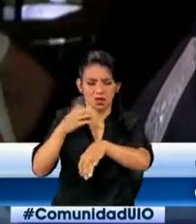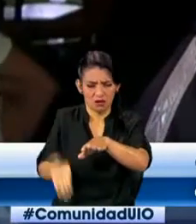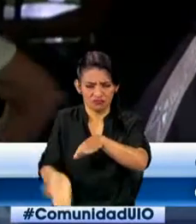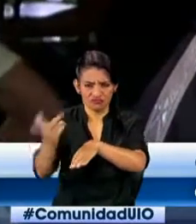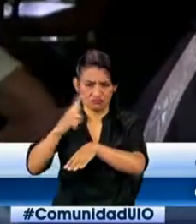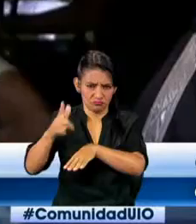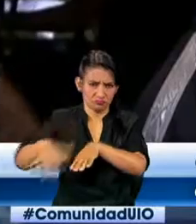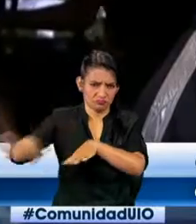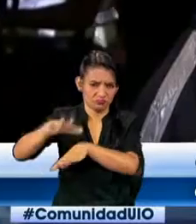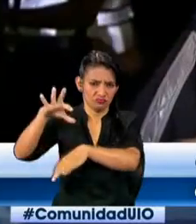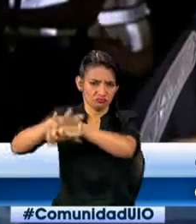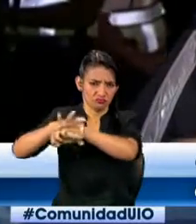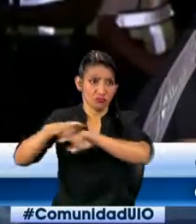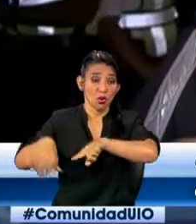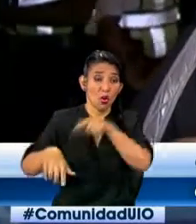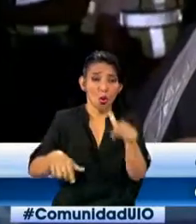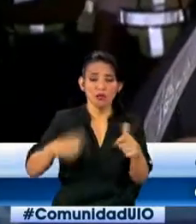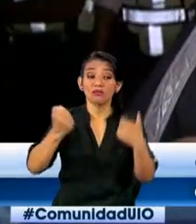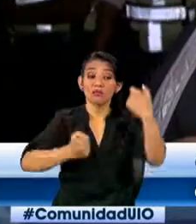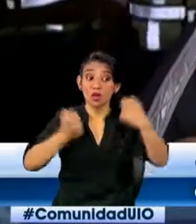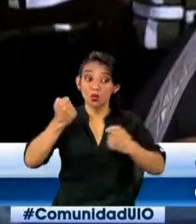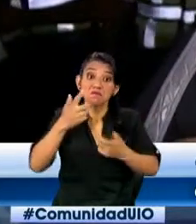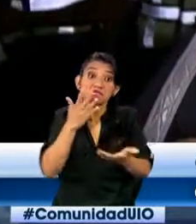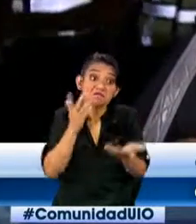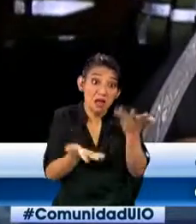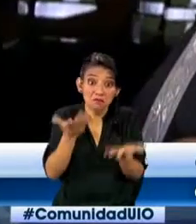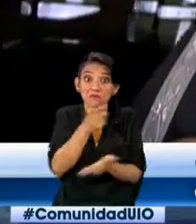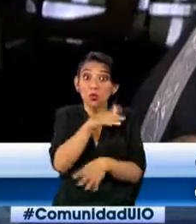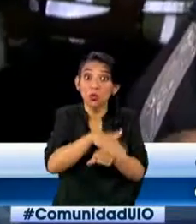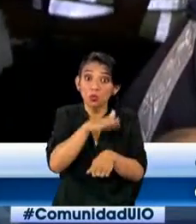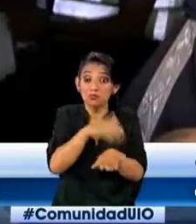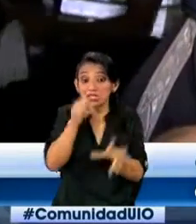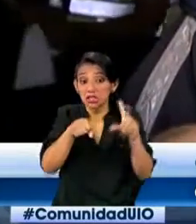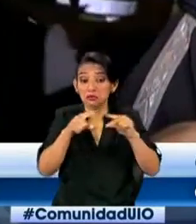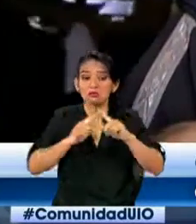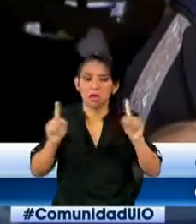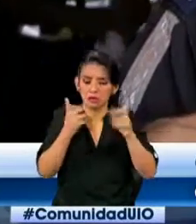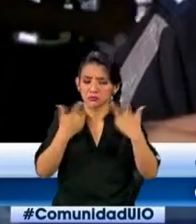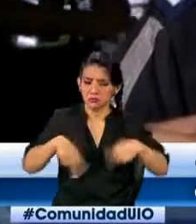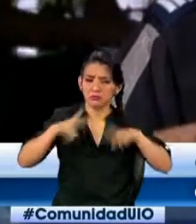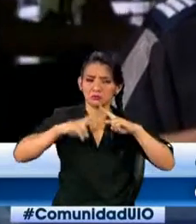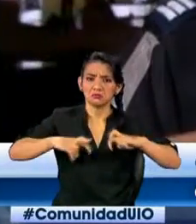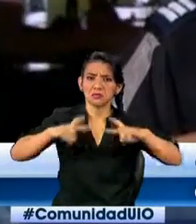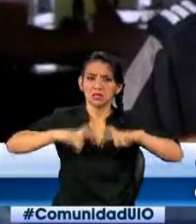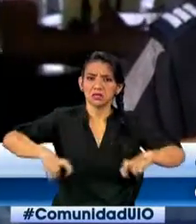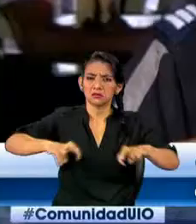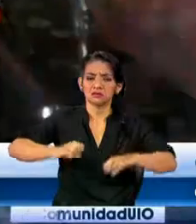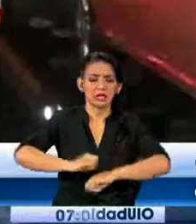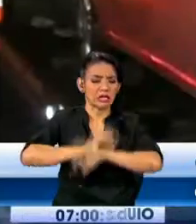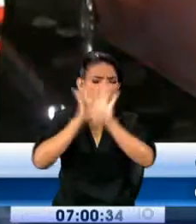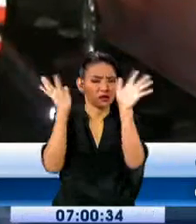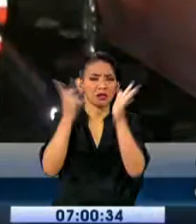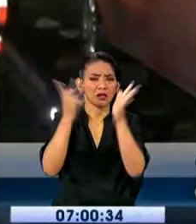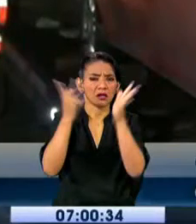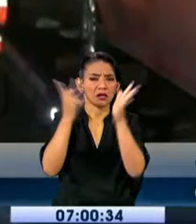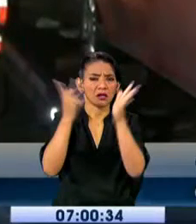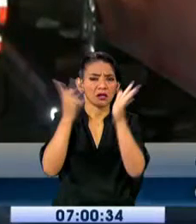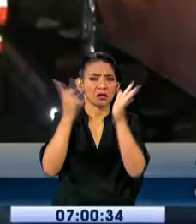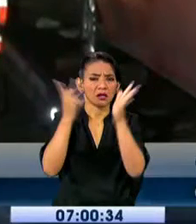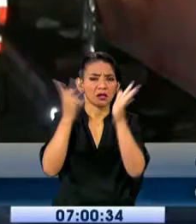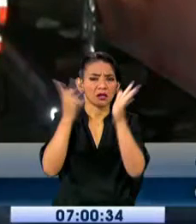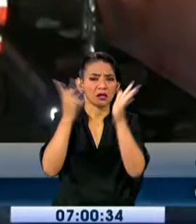otro vehículo que todavía no sabemos si está involucrado, pero se harán las respectivas investigaciones para esclarecer el hecho. Uno de los